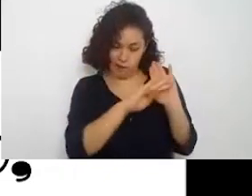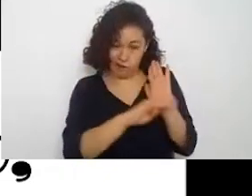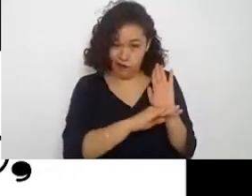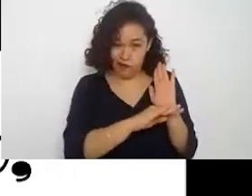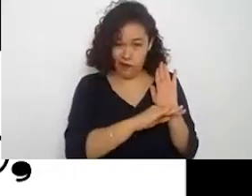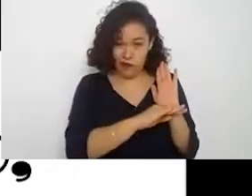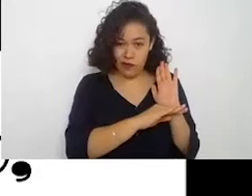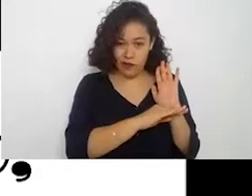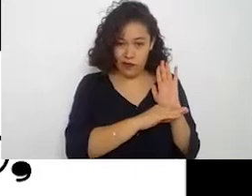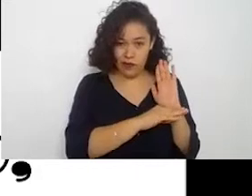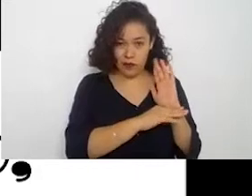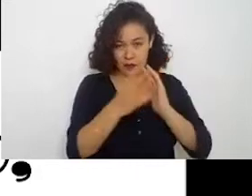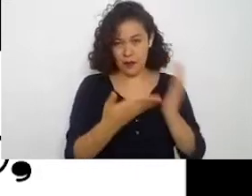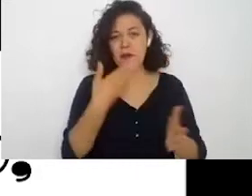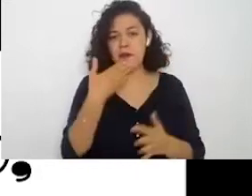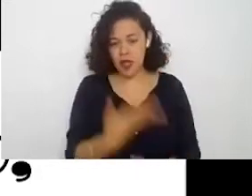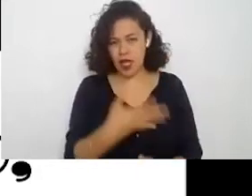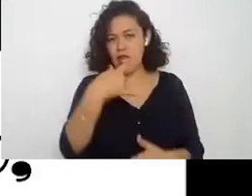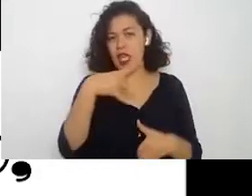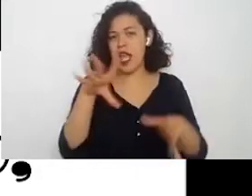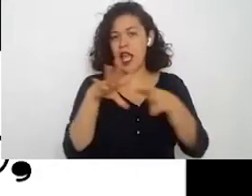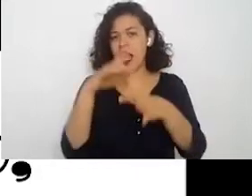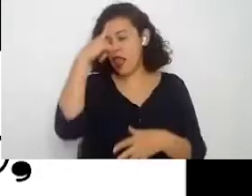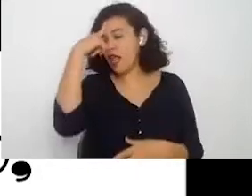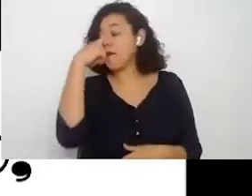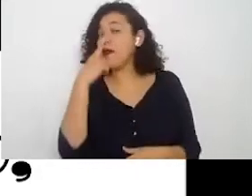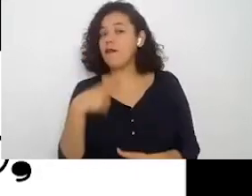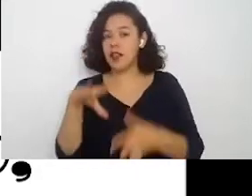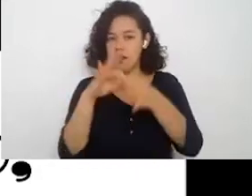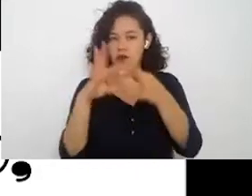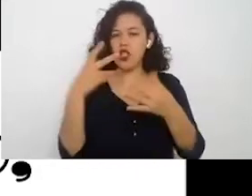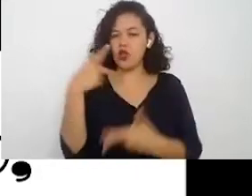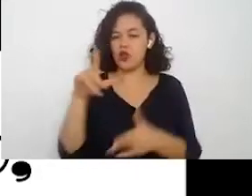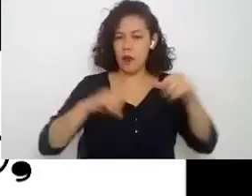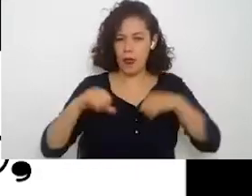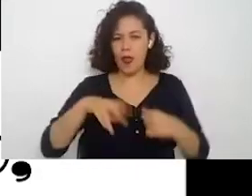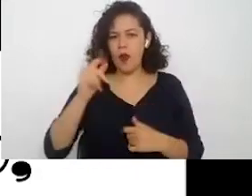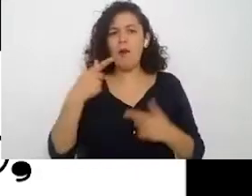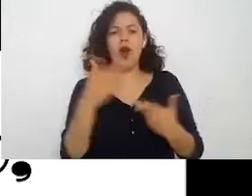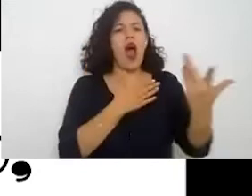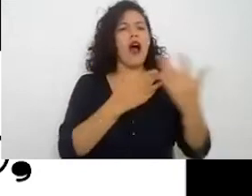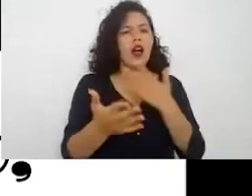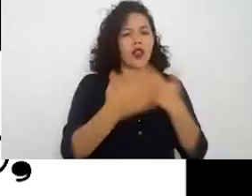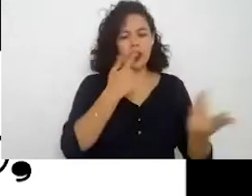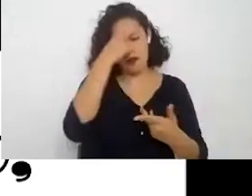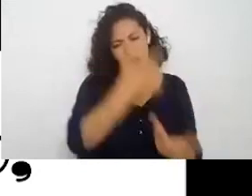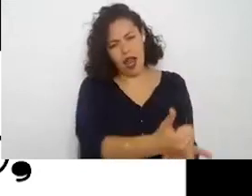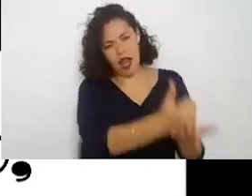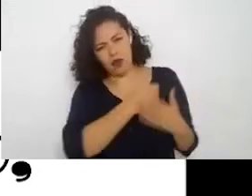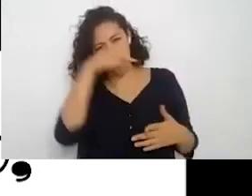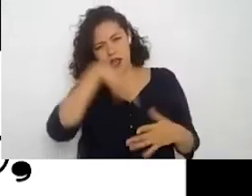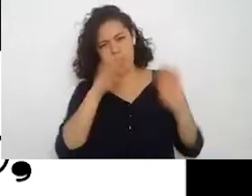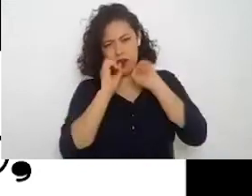Muy planteados, una descripción de puesto no se puede, ¿verdad? Pero sí se pueden acciones que sumen al quehacer de la